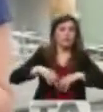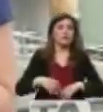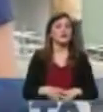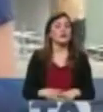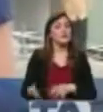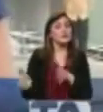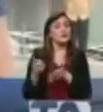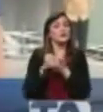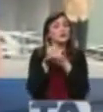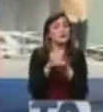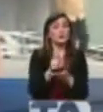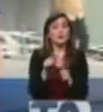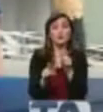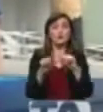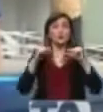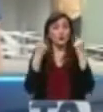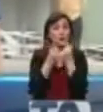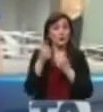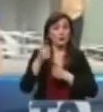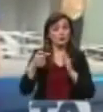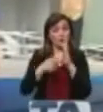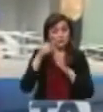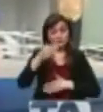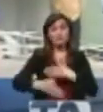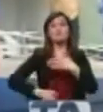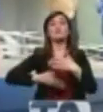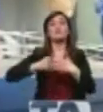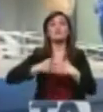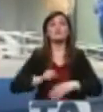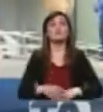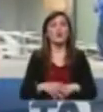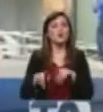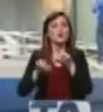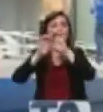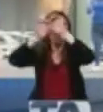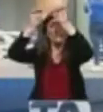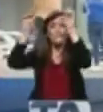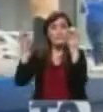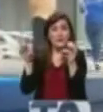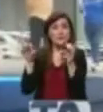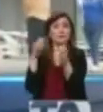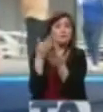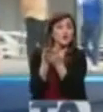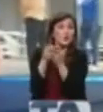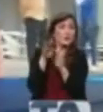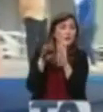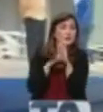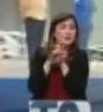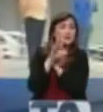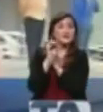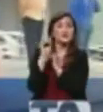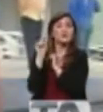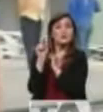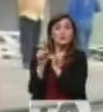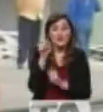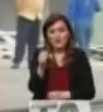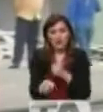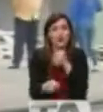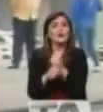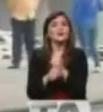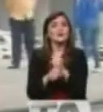sí se benefician de la eliminación del anticipo al impuesto a la renta. Aquellos empresarios que facturan menos de 300 mil dólares